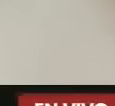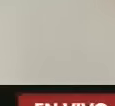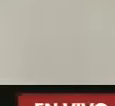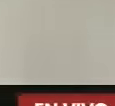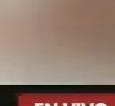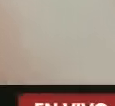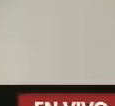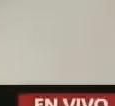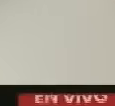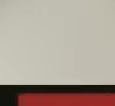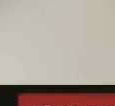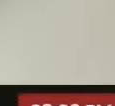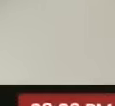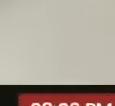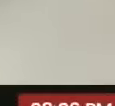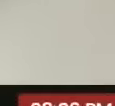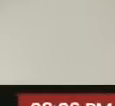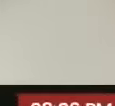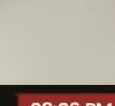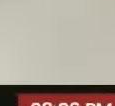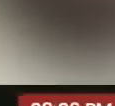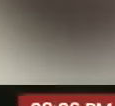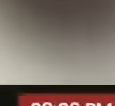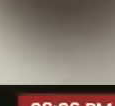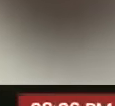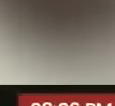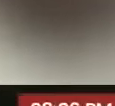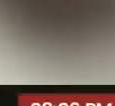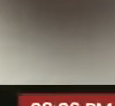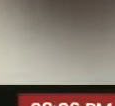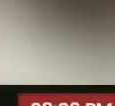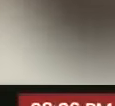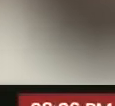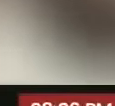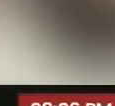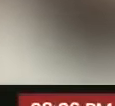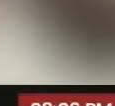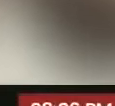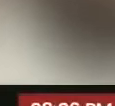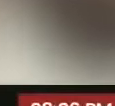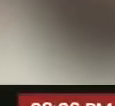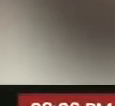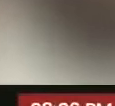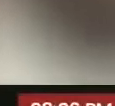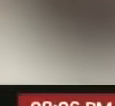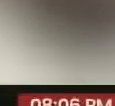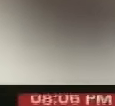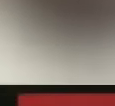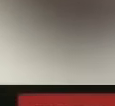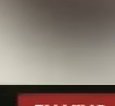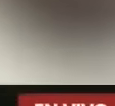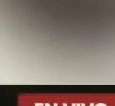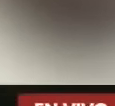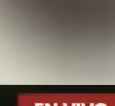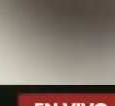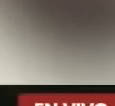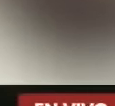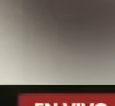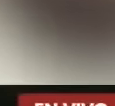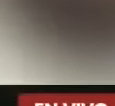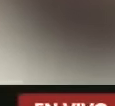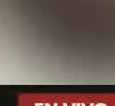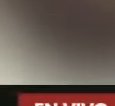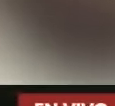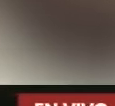cerca, todo ese mujerero encima no podíamos verlo. Como él se dio cuenta que ninguna de nosotras podía verlo, se levantó en la silla